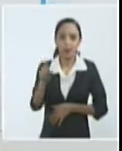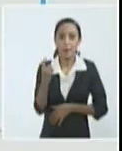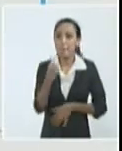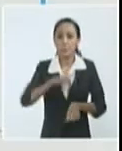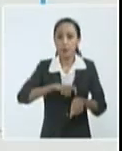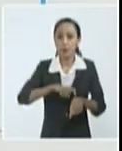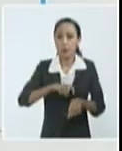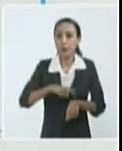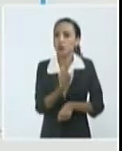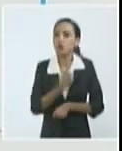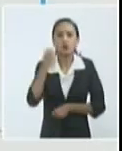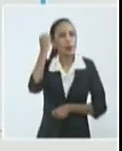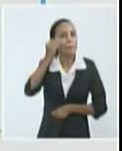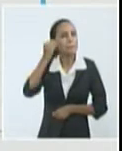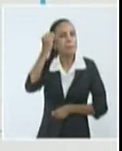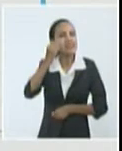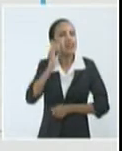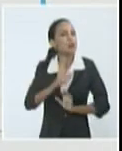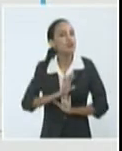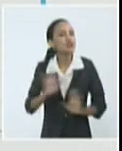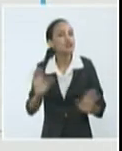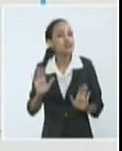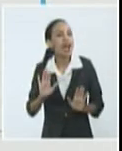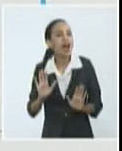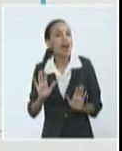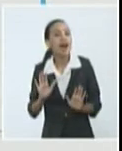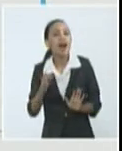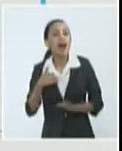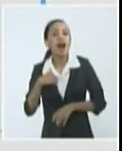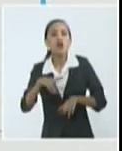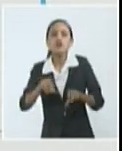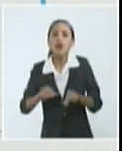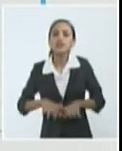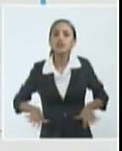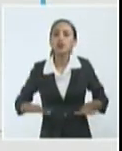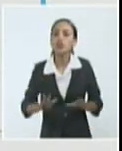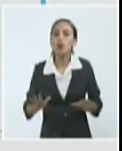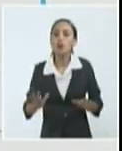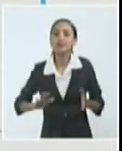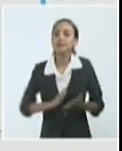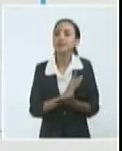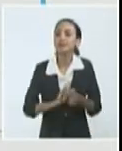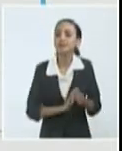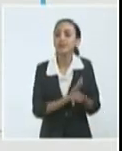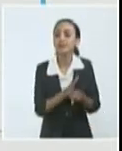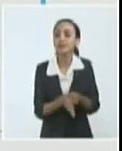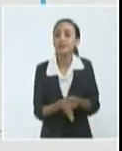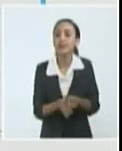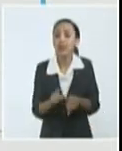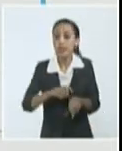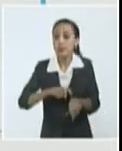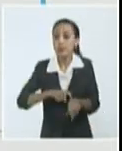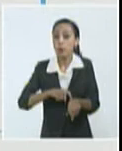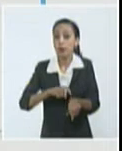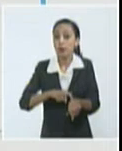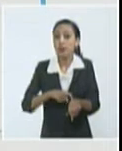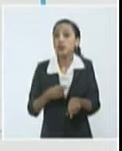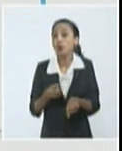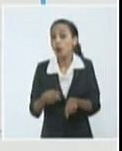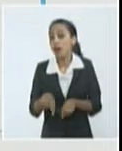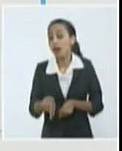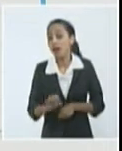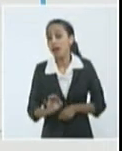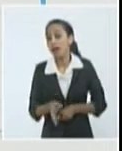aspiramos en llegar, en entrar en la nueva normalidad. Y tuvimos en ese momento un flujo, sobre todo